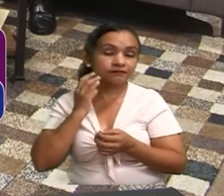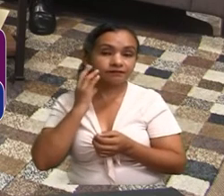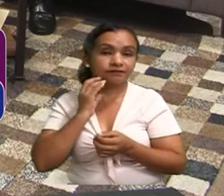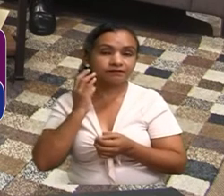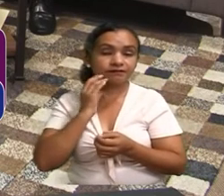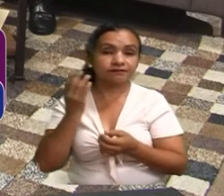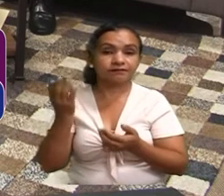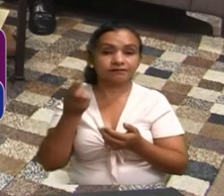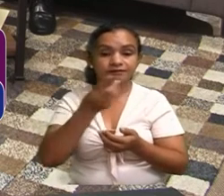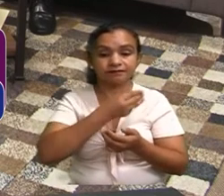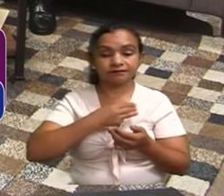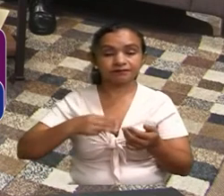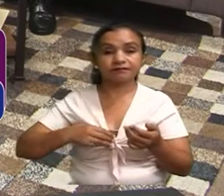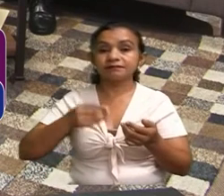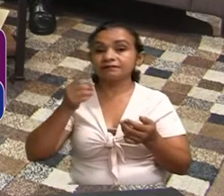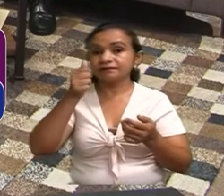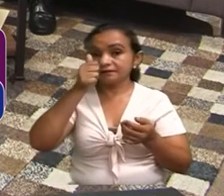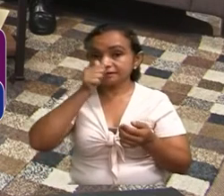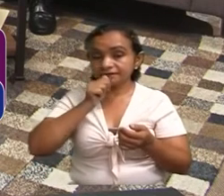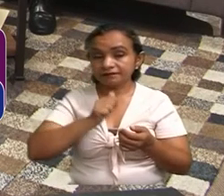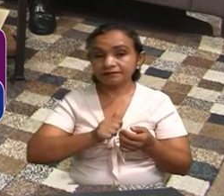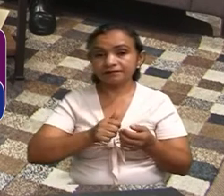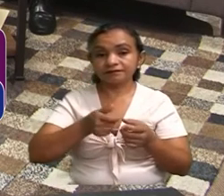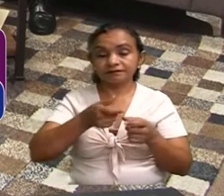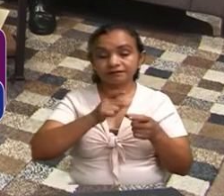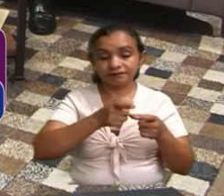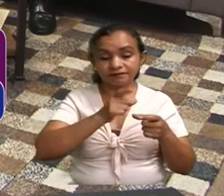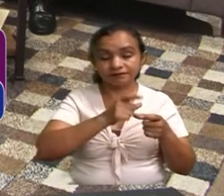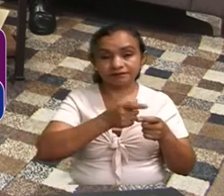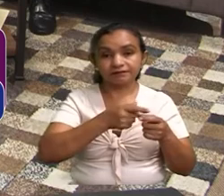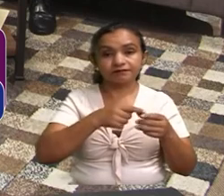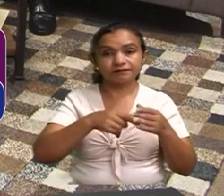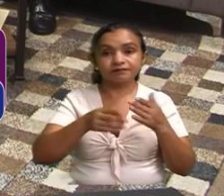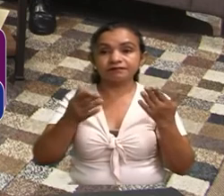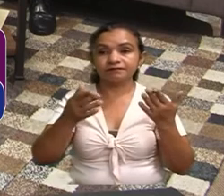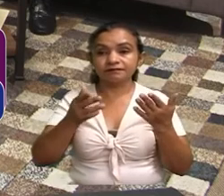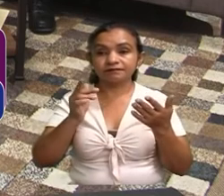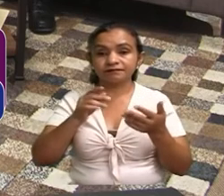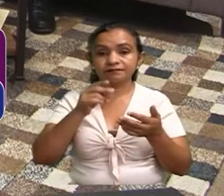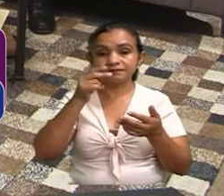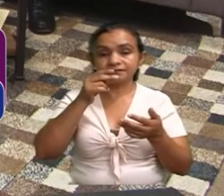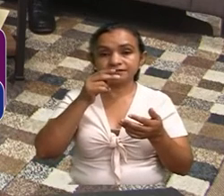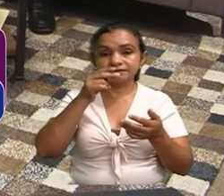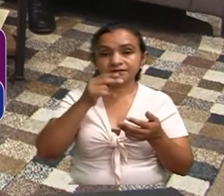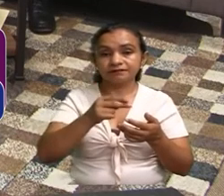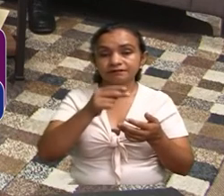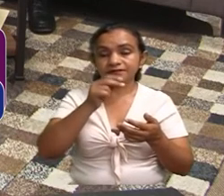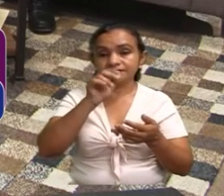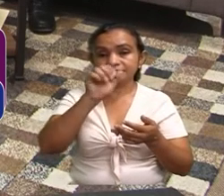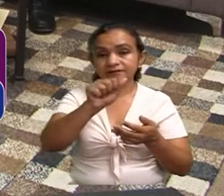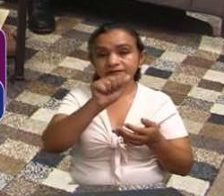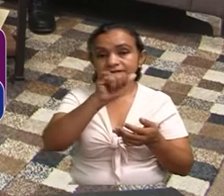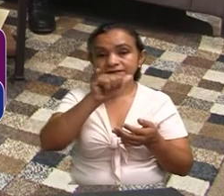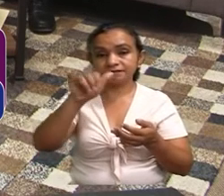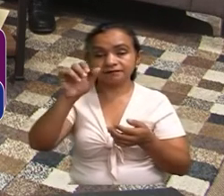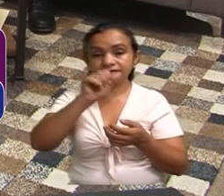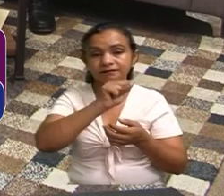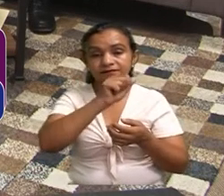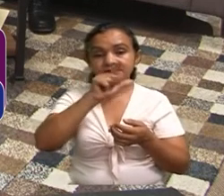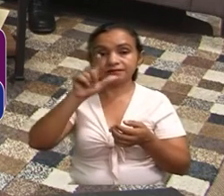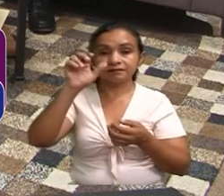el Ministerio de Agua y Alcantarillado, que se le llama allá, AIA, es, digamos, el FICE,